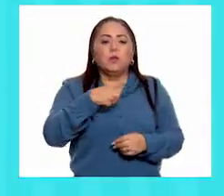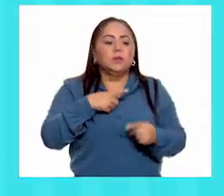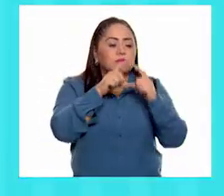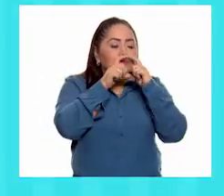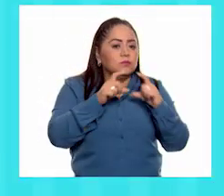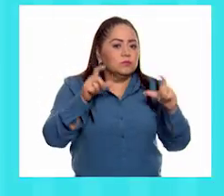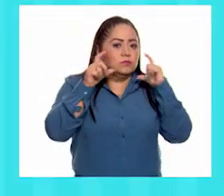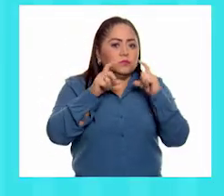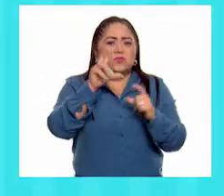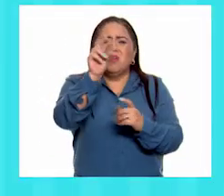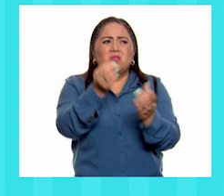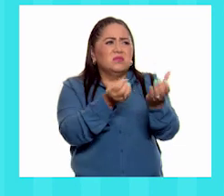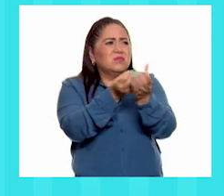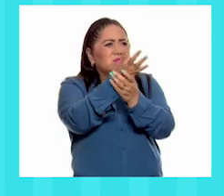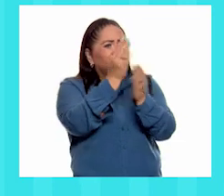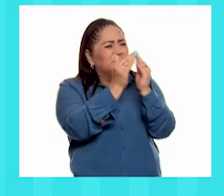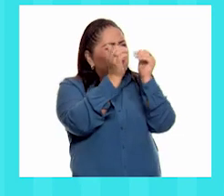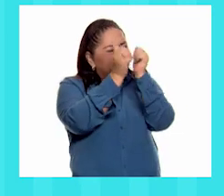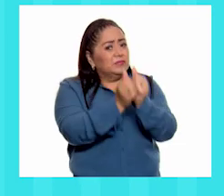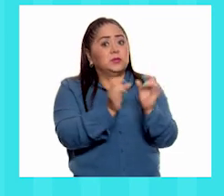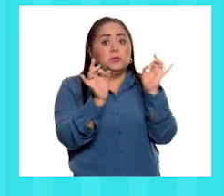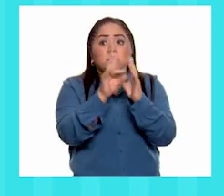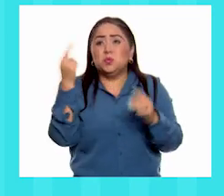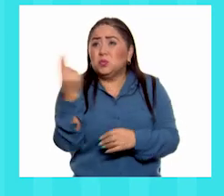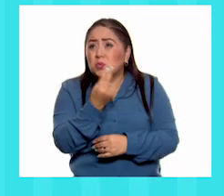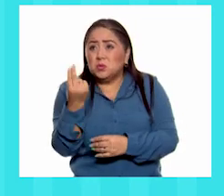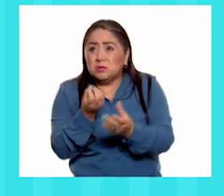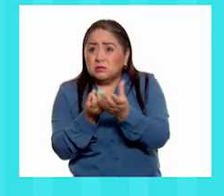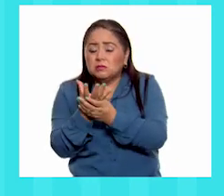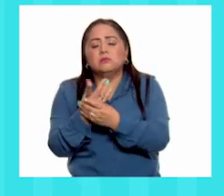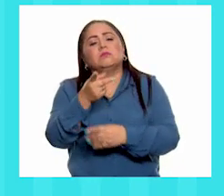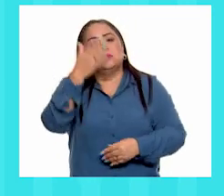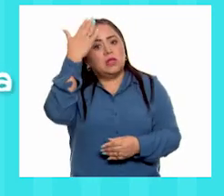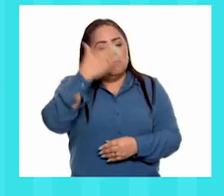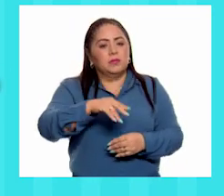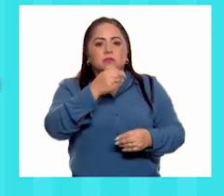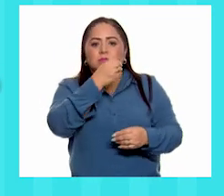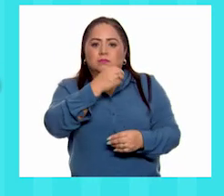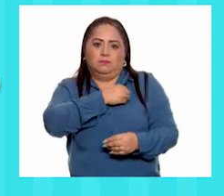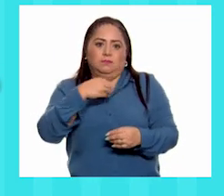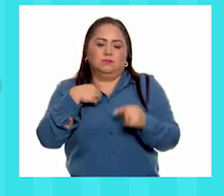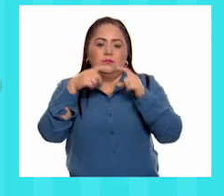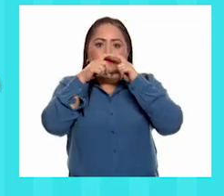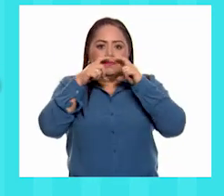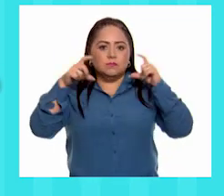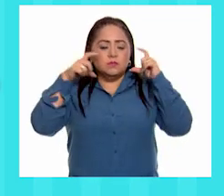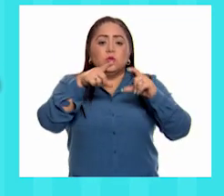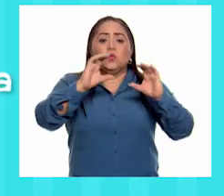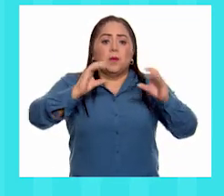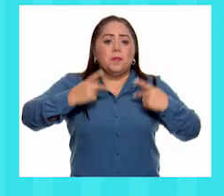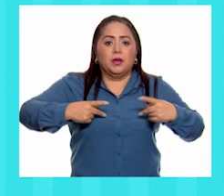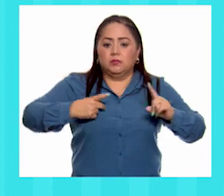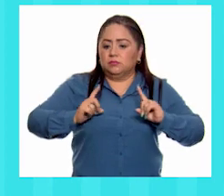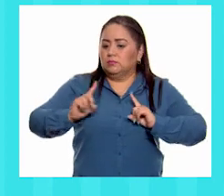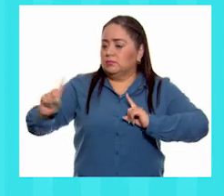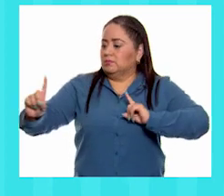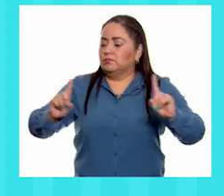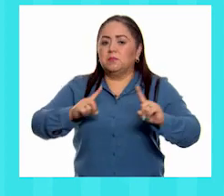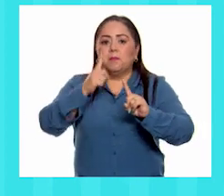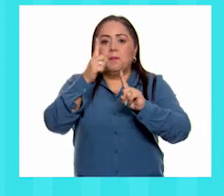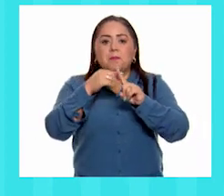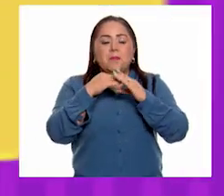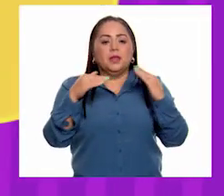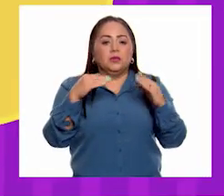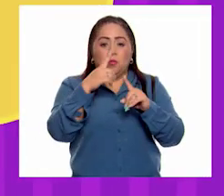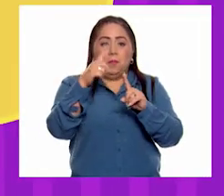Utiliza cubrebocas. No salgas de casa. Si tienes que hacerlo, recuerda que es obligatorio utilizarlo. Mantén una distancia mínima de 1.5 metros